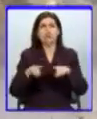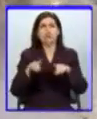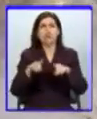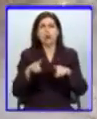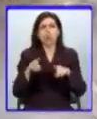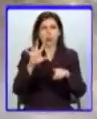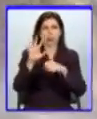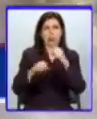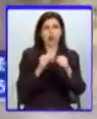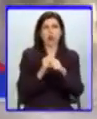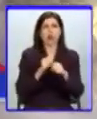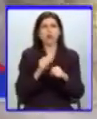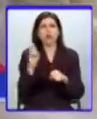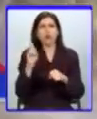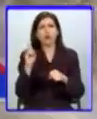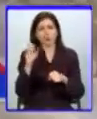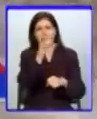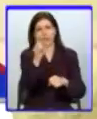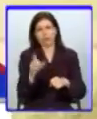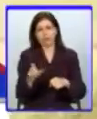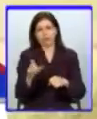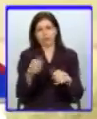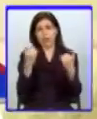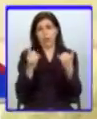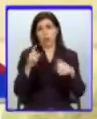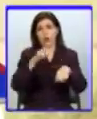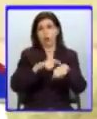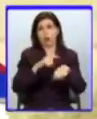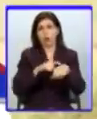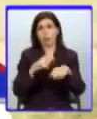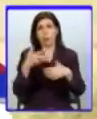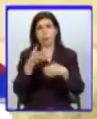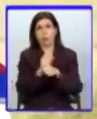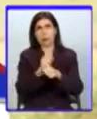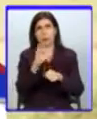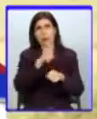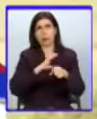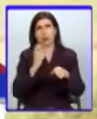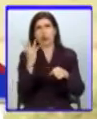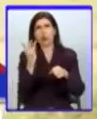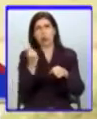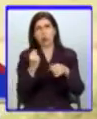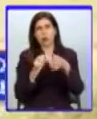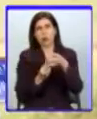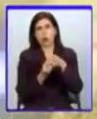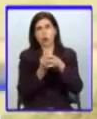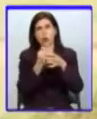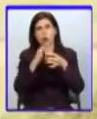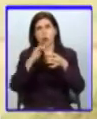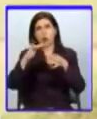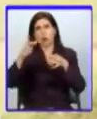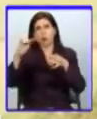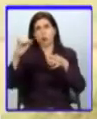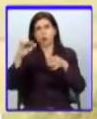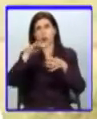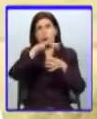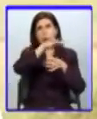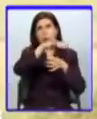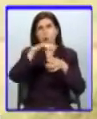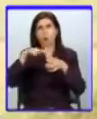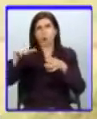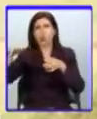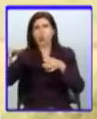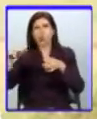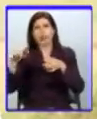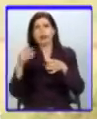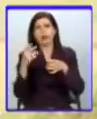años en italia en este momento lo que estamos haciendo es caracterizando la la pluma volcánica ya está haciendo otra vez atravesando